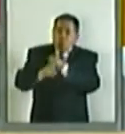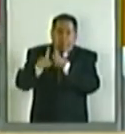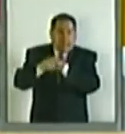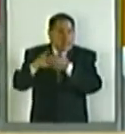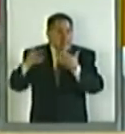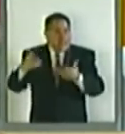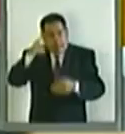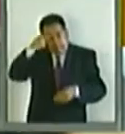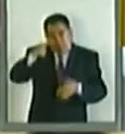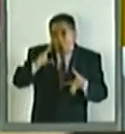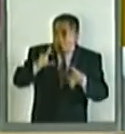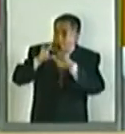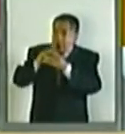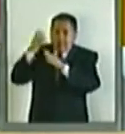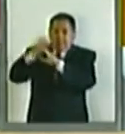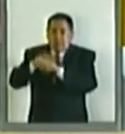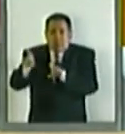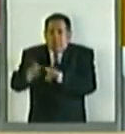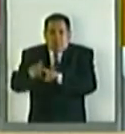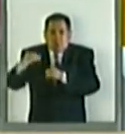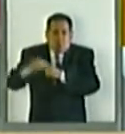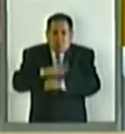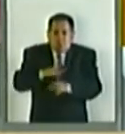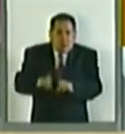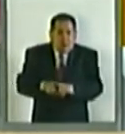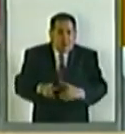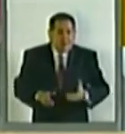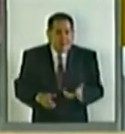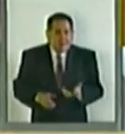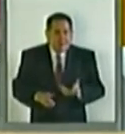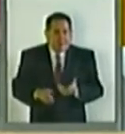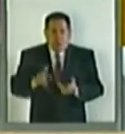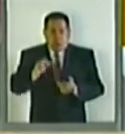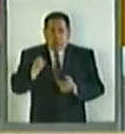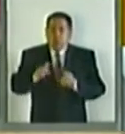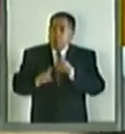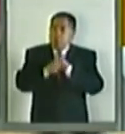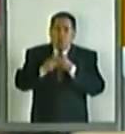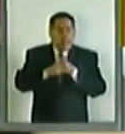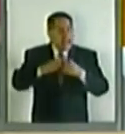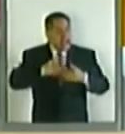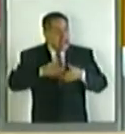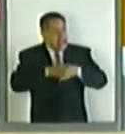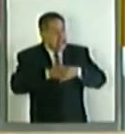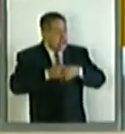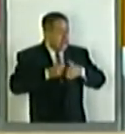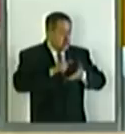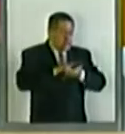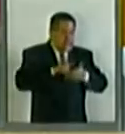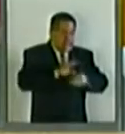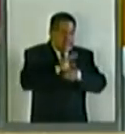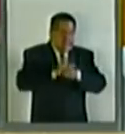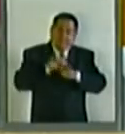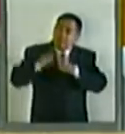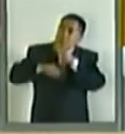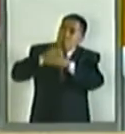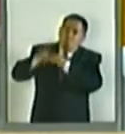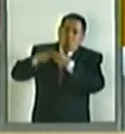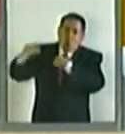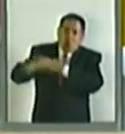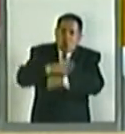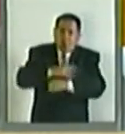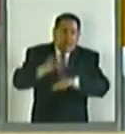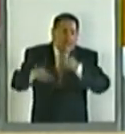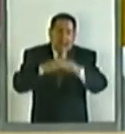cual México se ve afectado profundamente, en el que no es un problema de implementación en la reforma energética, sino es una